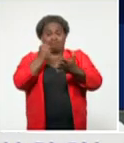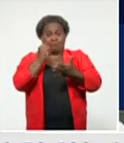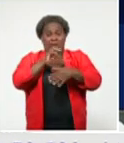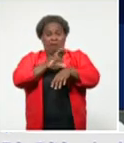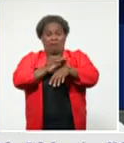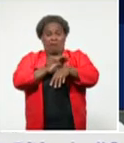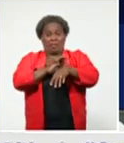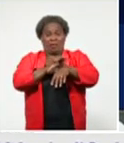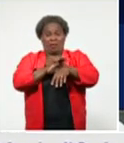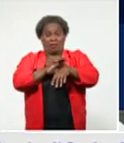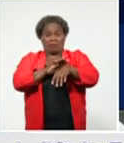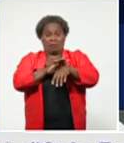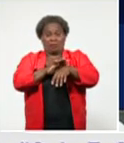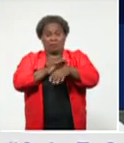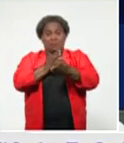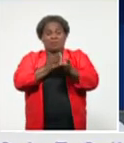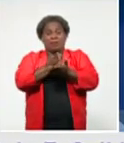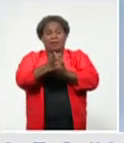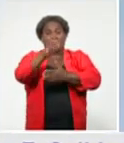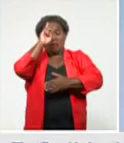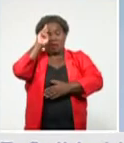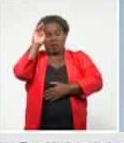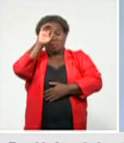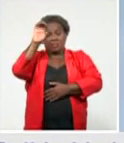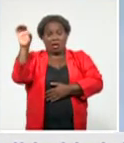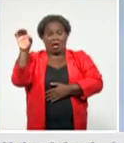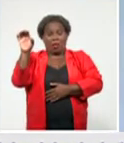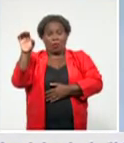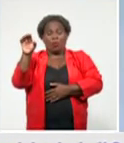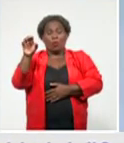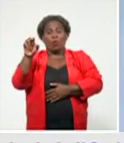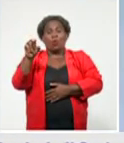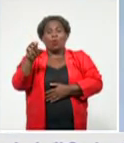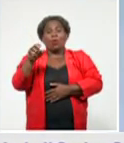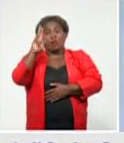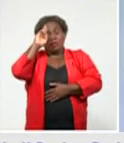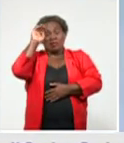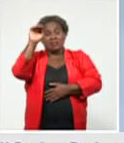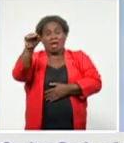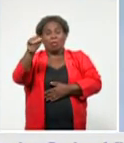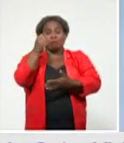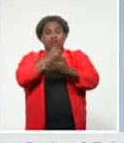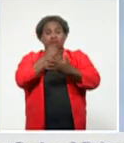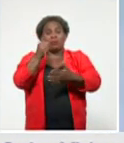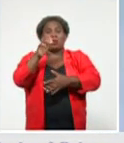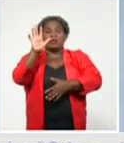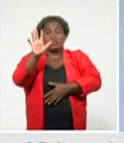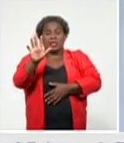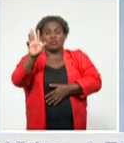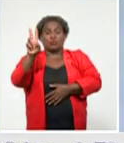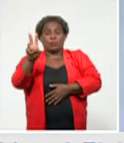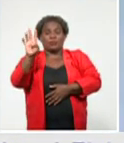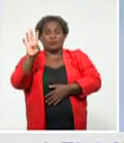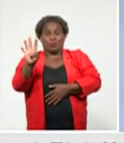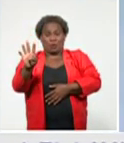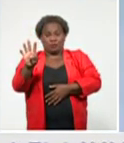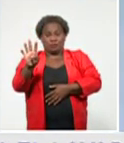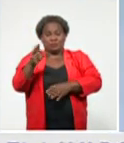se mantienen ingresados, confirmados, 524, que representan